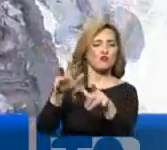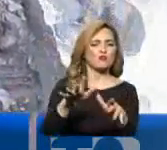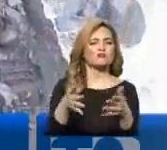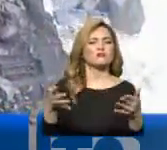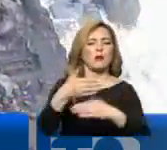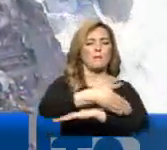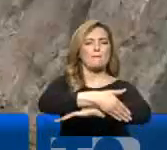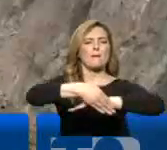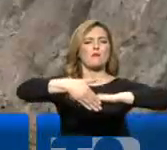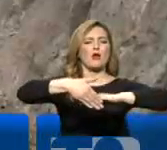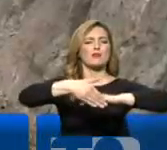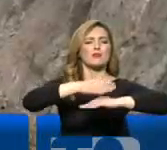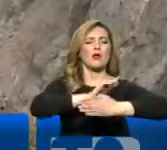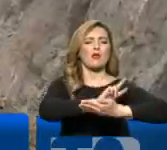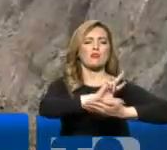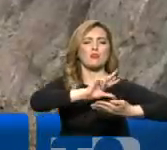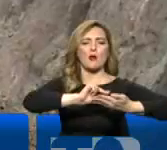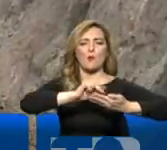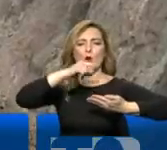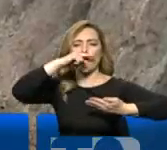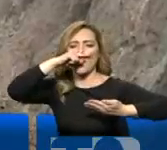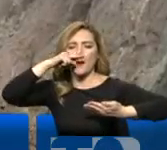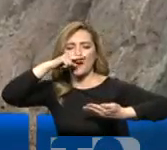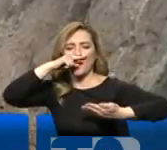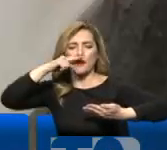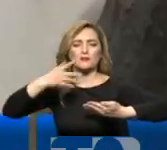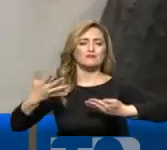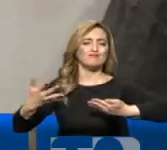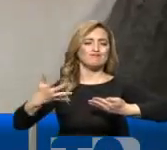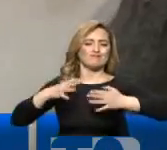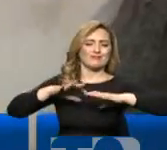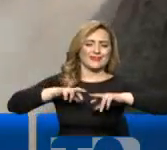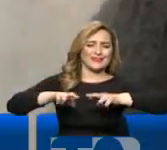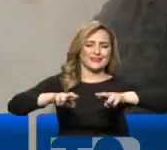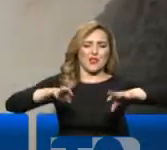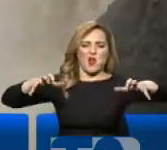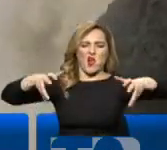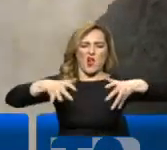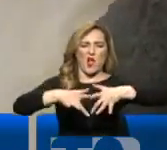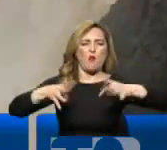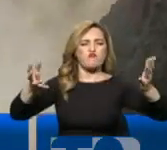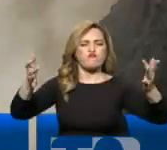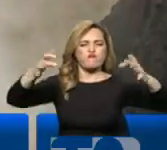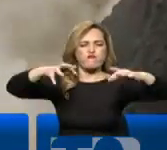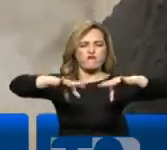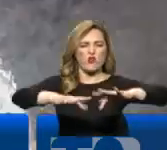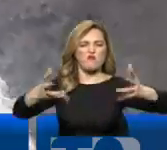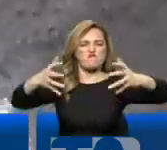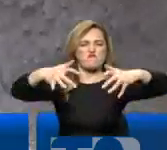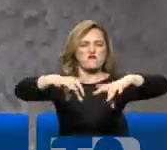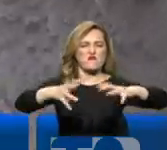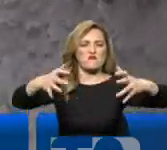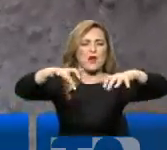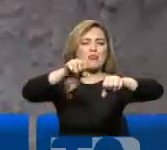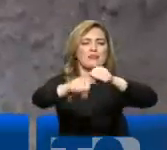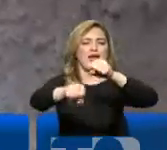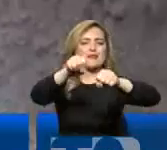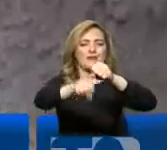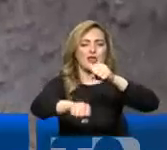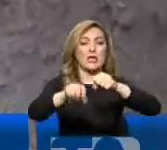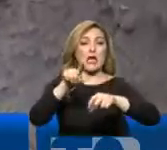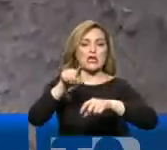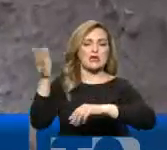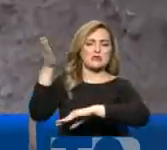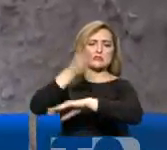de las provincias de Napo y Sucumbíos, una erosión regresiva del río Coca que amenaza obras estratégicas y por la cual se declaró